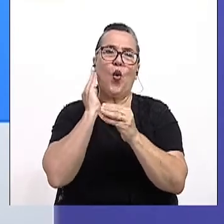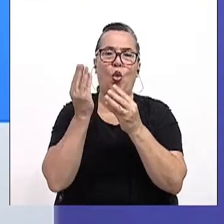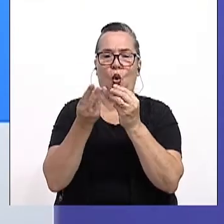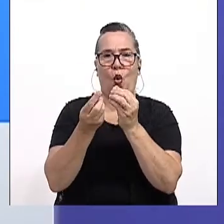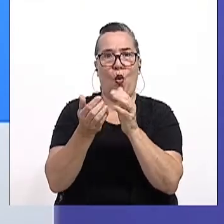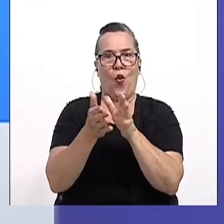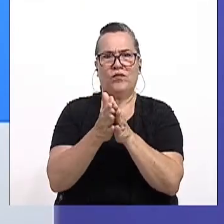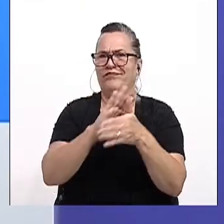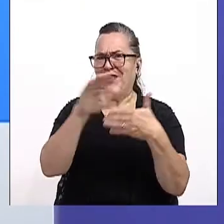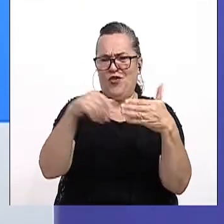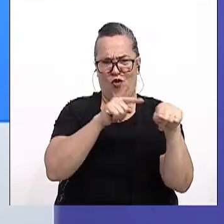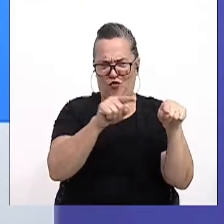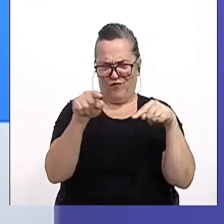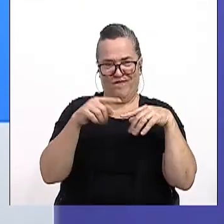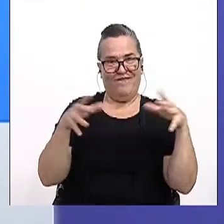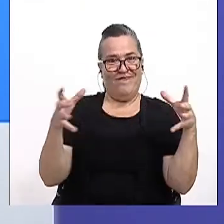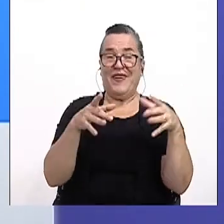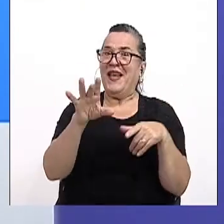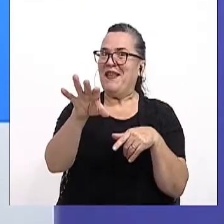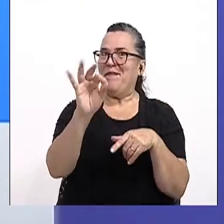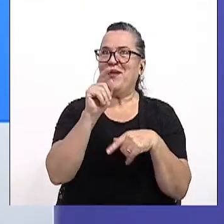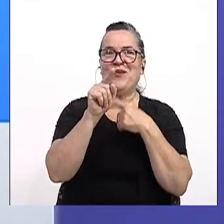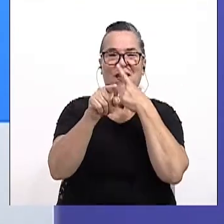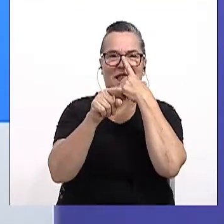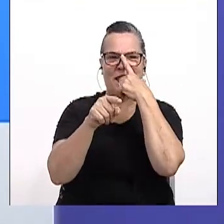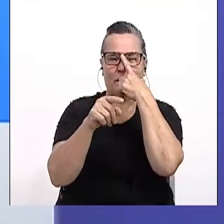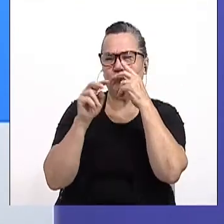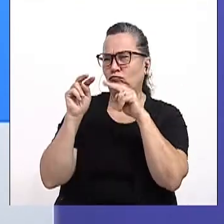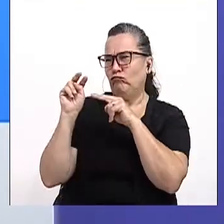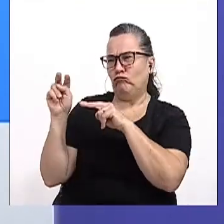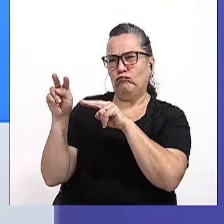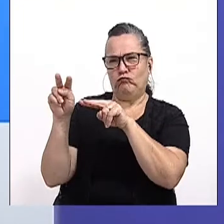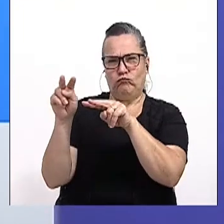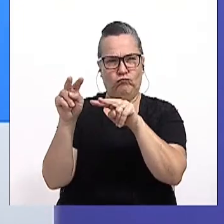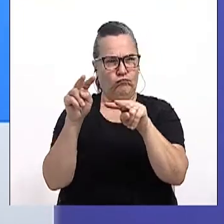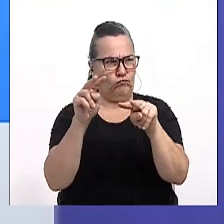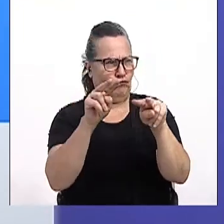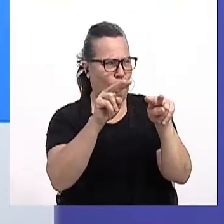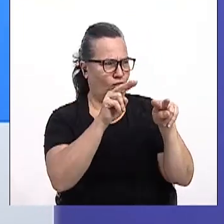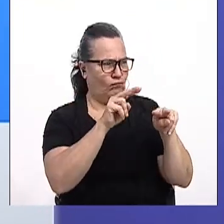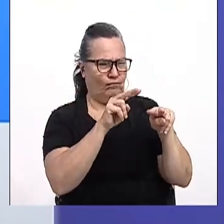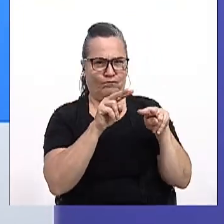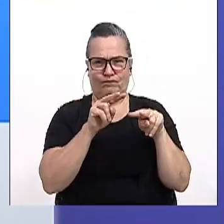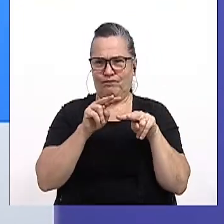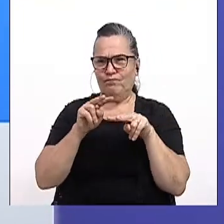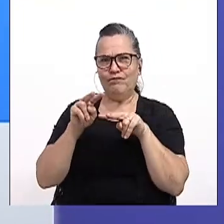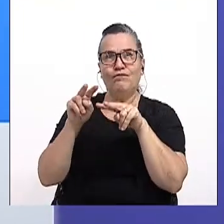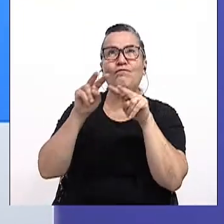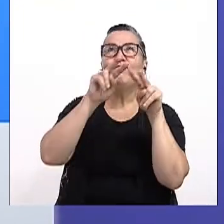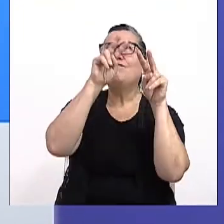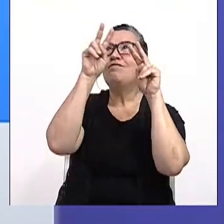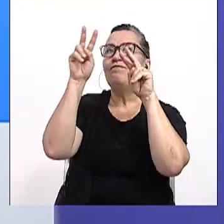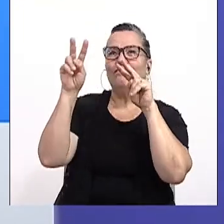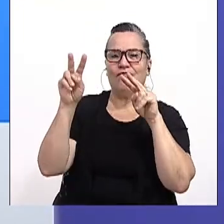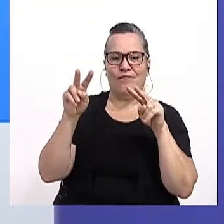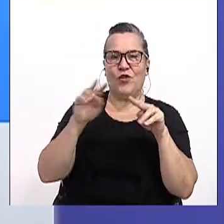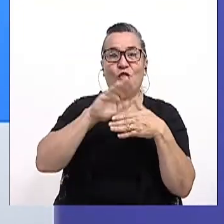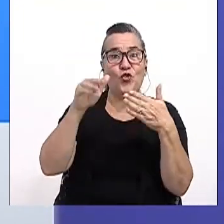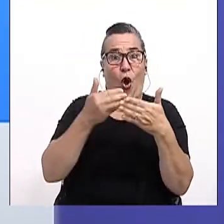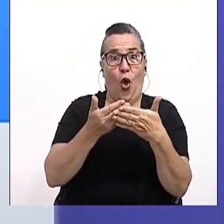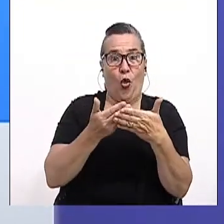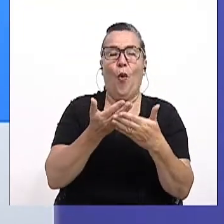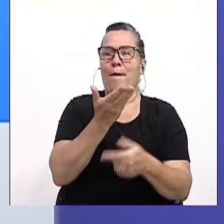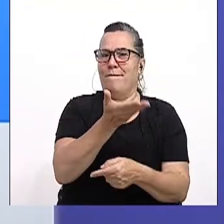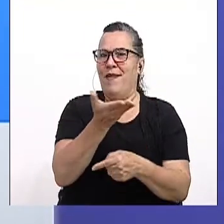los invito ahí en casita donde se encuentran, observen a su alrededor. A ver, todo lo que les rodea es materia.